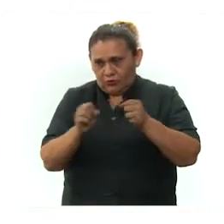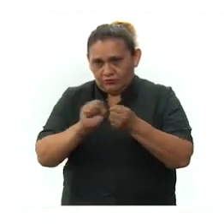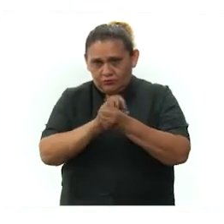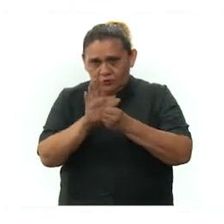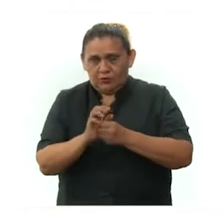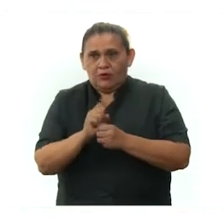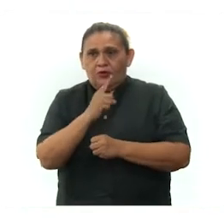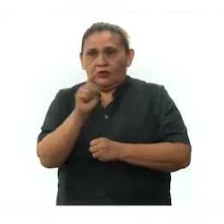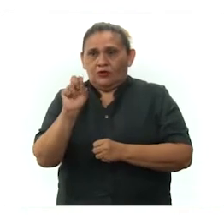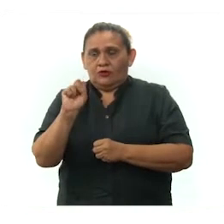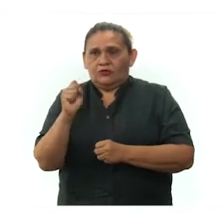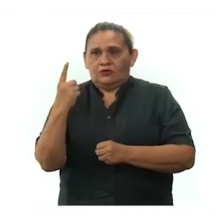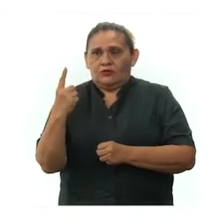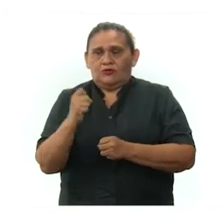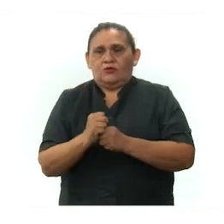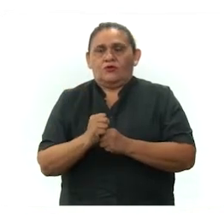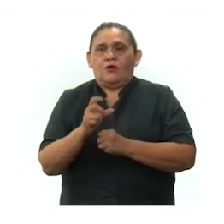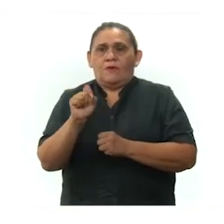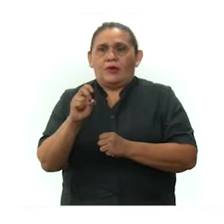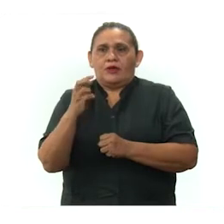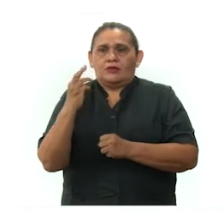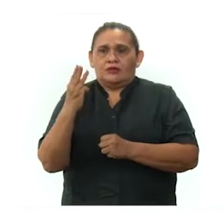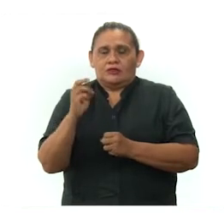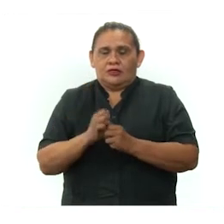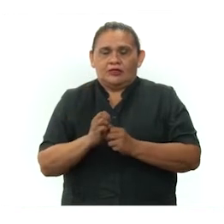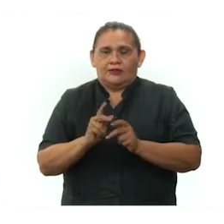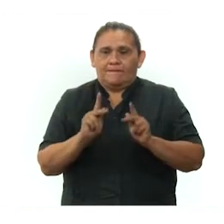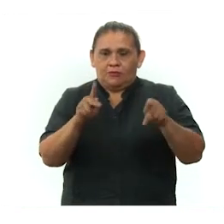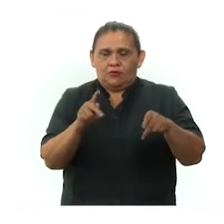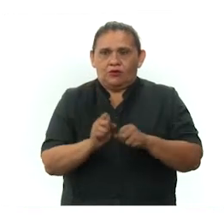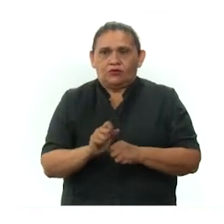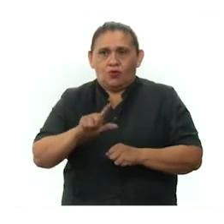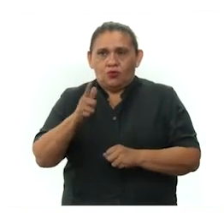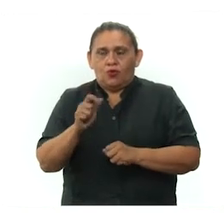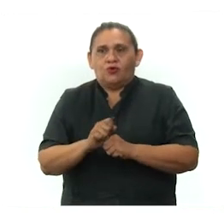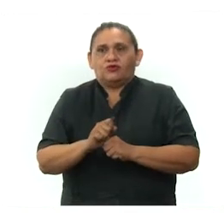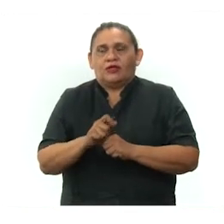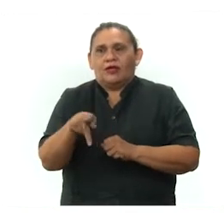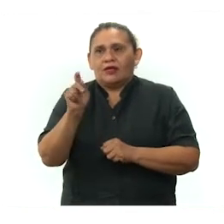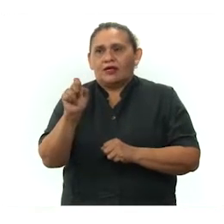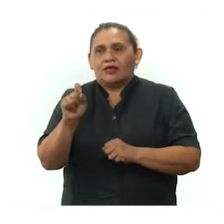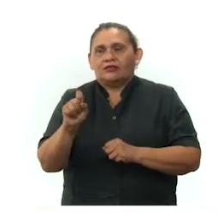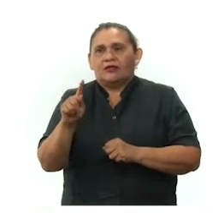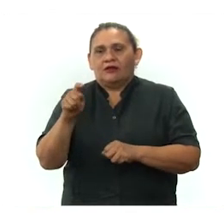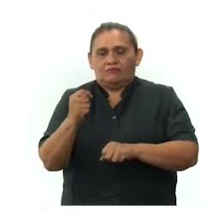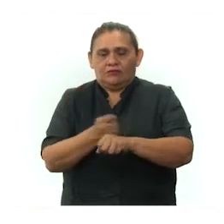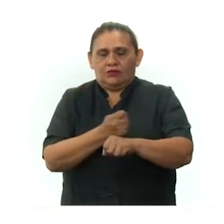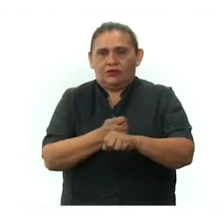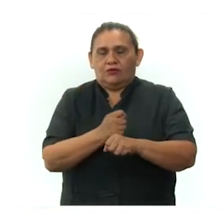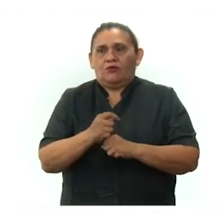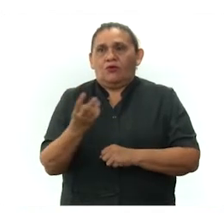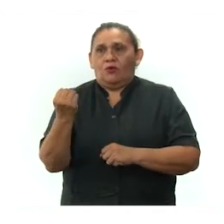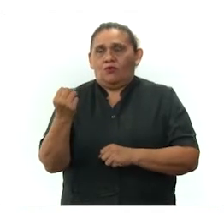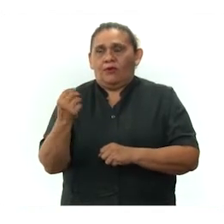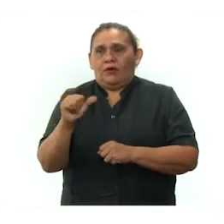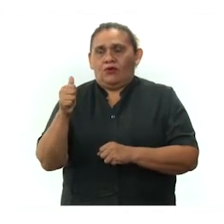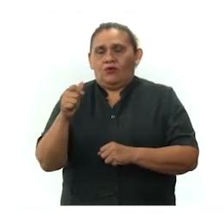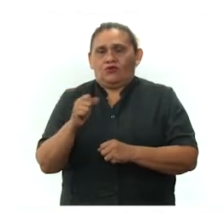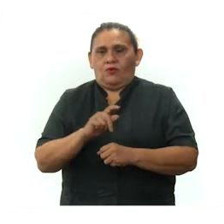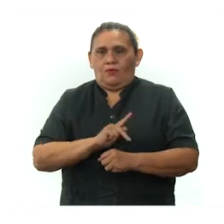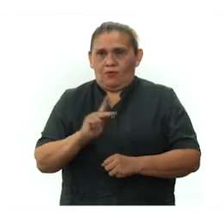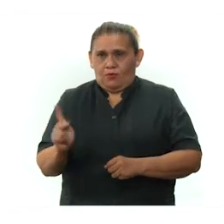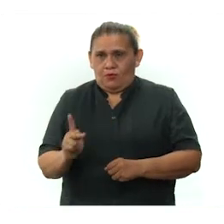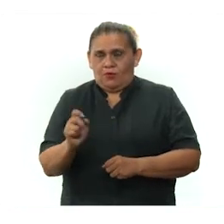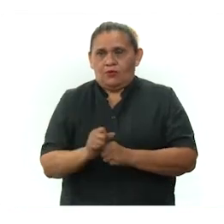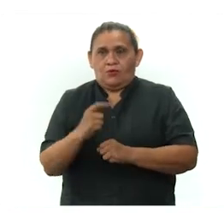en Mérida, 23 en Progreso, 12 en Canacín y en Ticul, 11 en Humán, 9 en Junucmá y 9 foráneos, 7